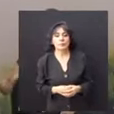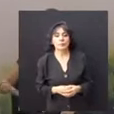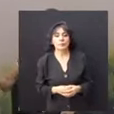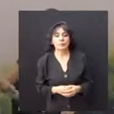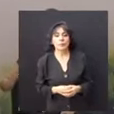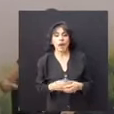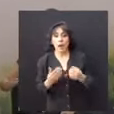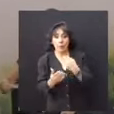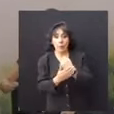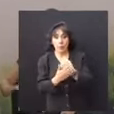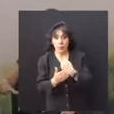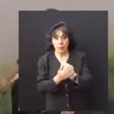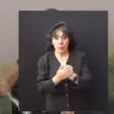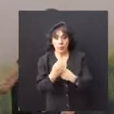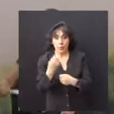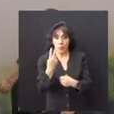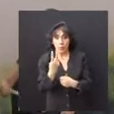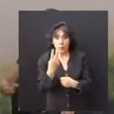este 2 de junio,